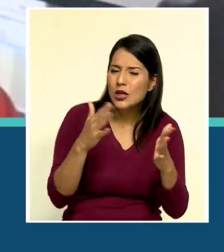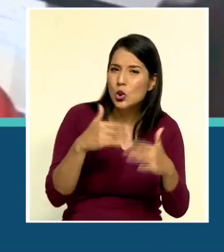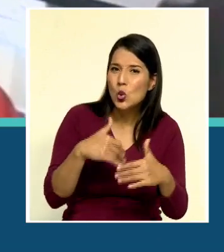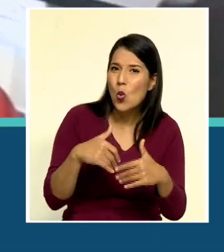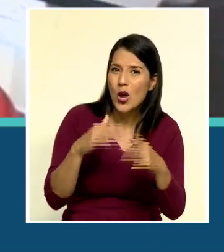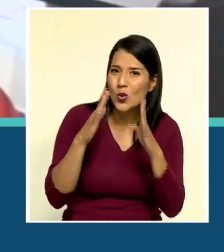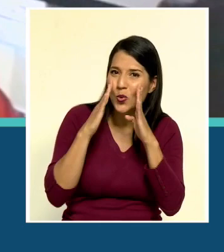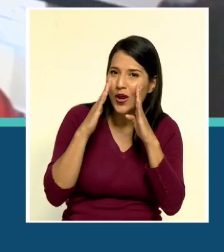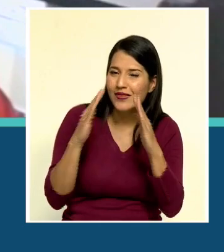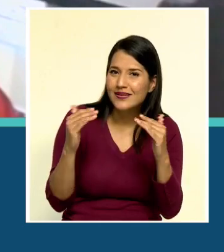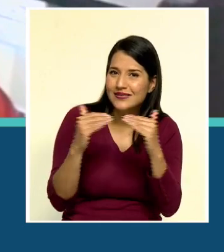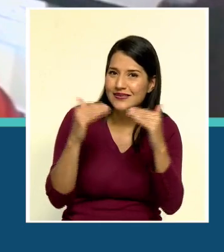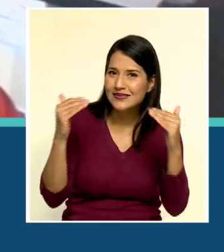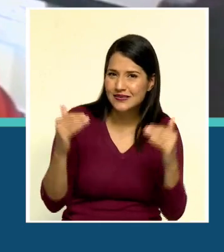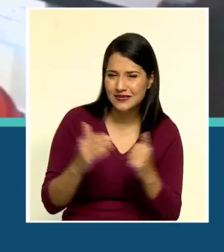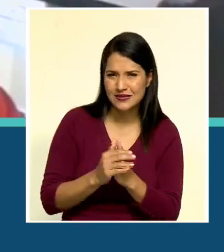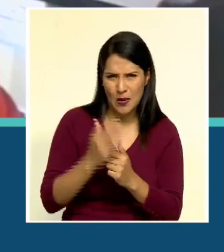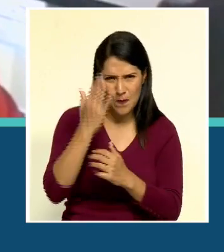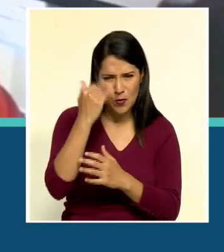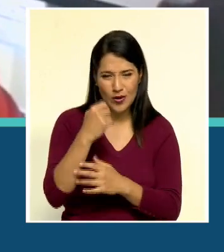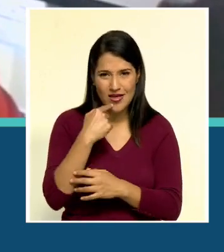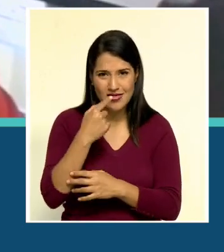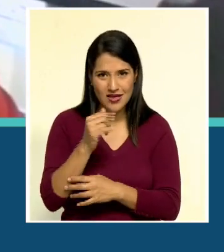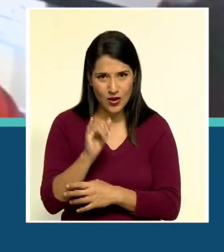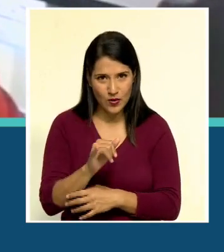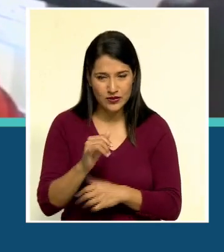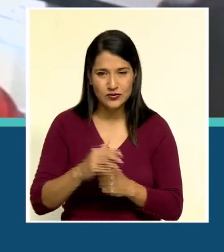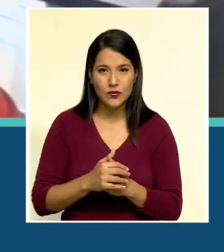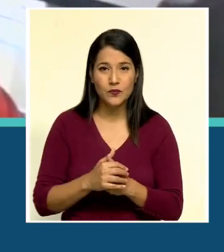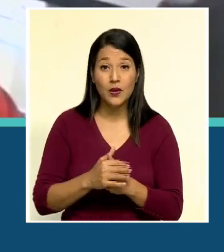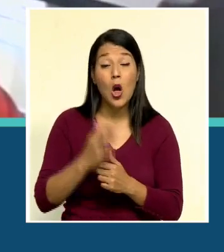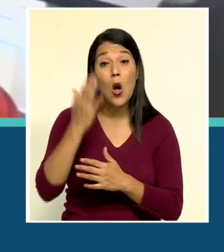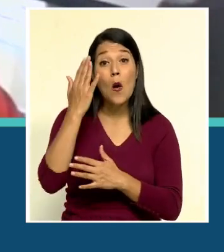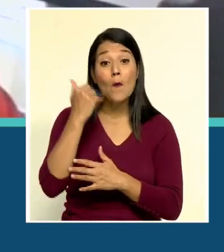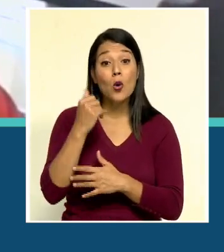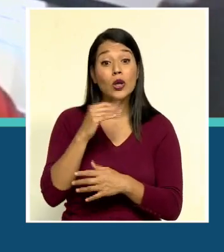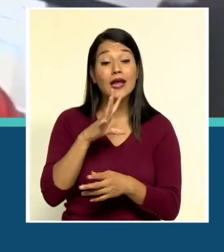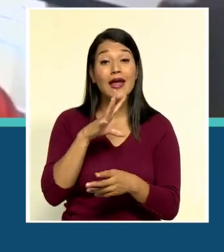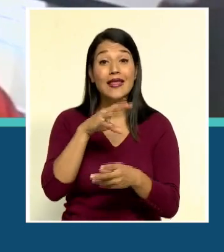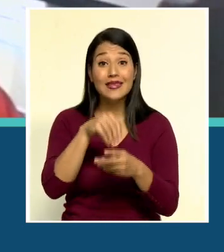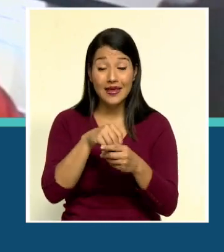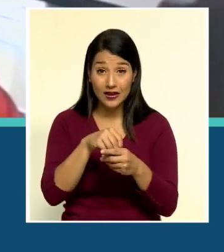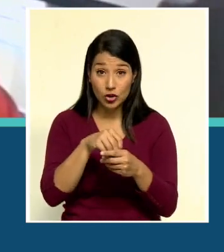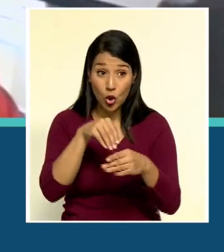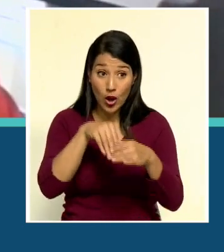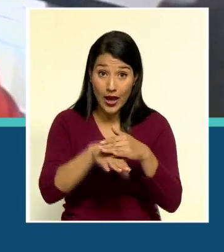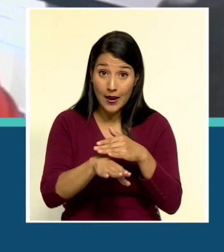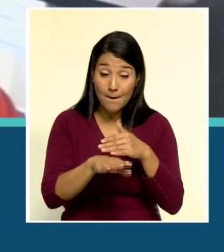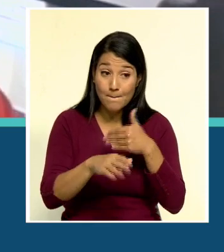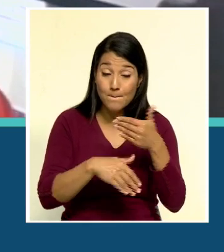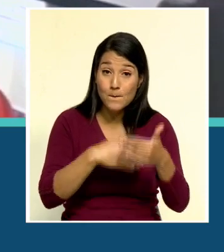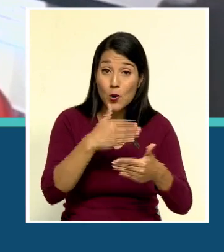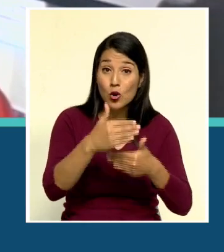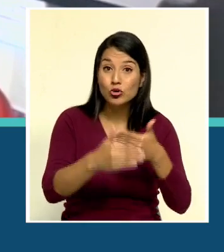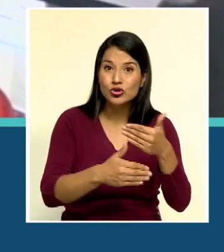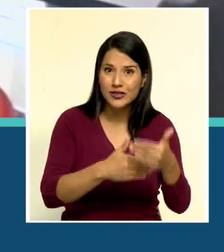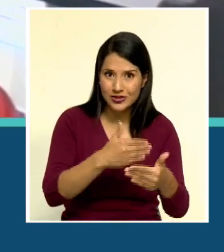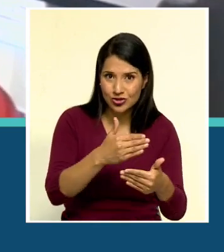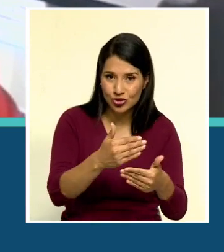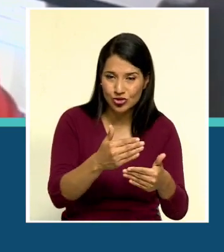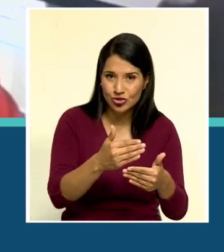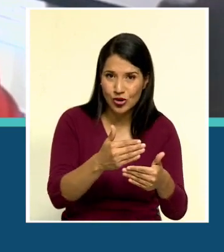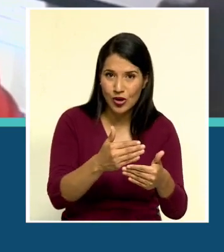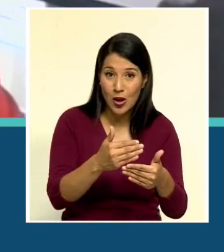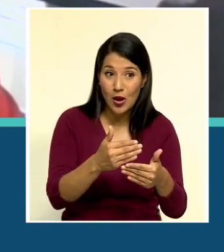¿Por qué digo esta situación? Porque a nivel interno en los concursos para poder aspirar a